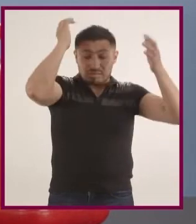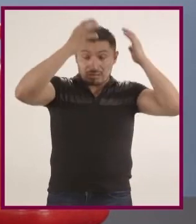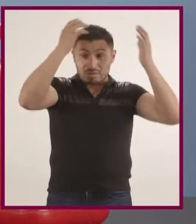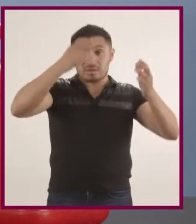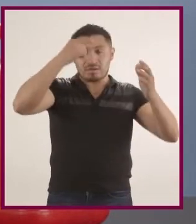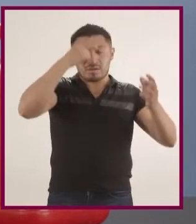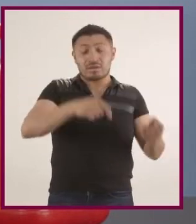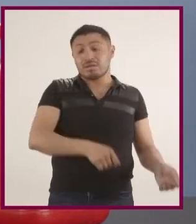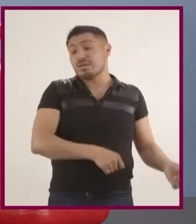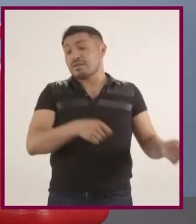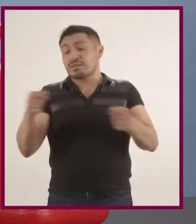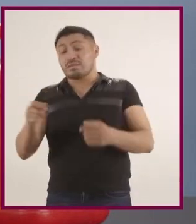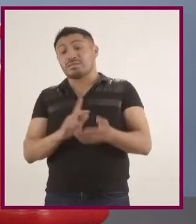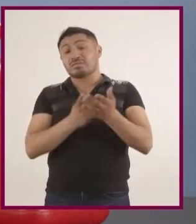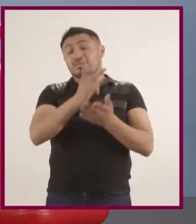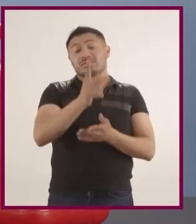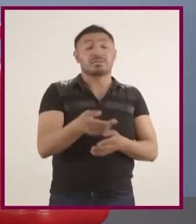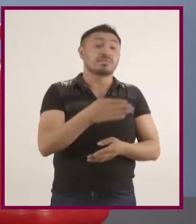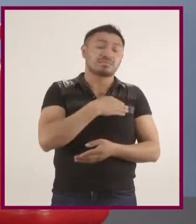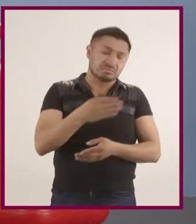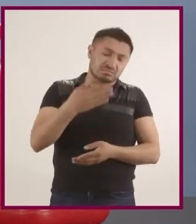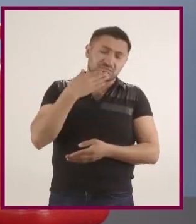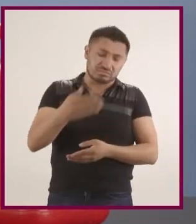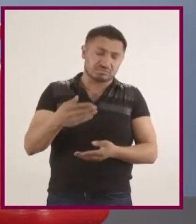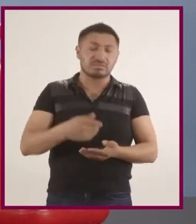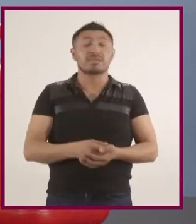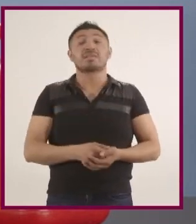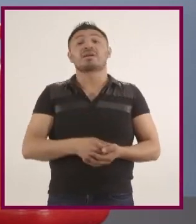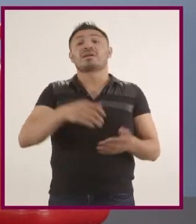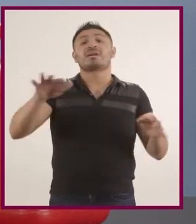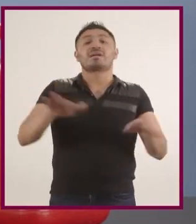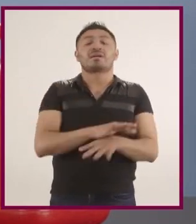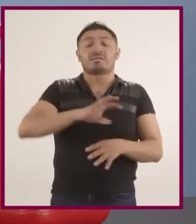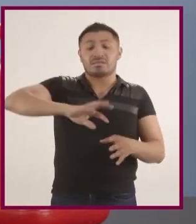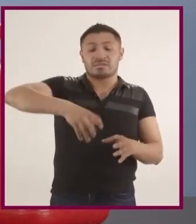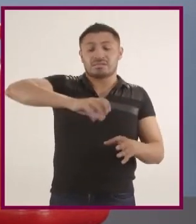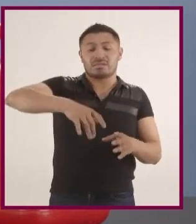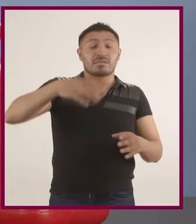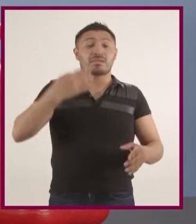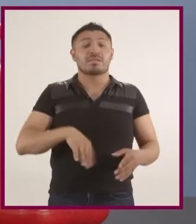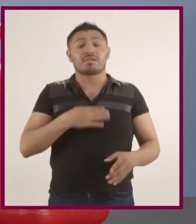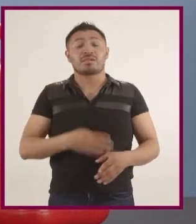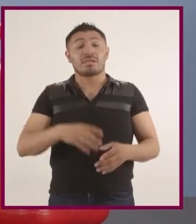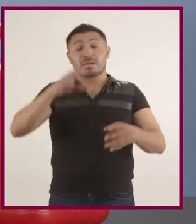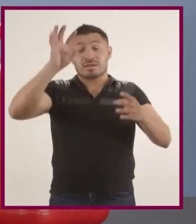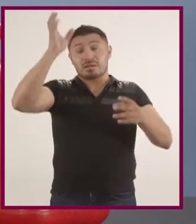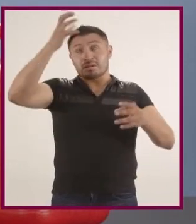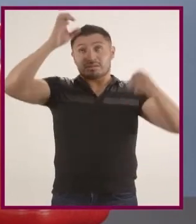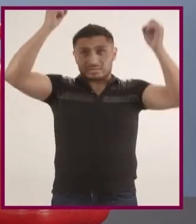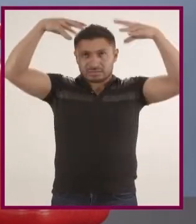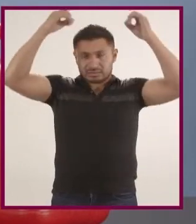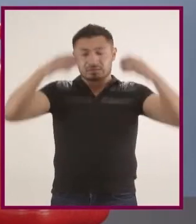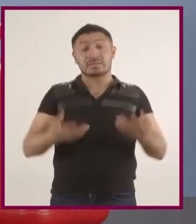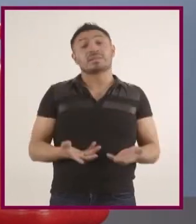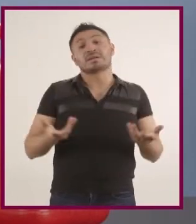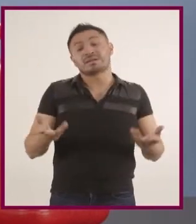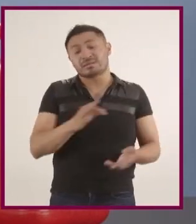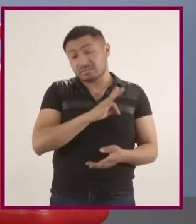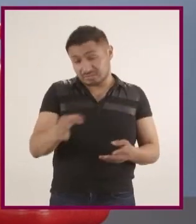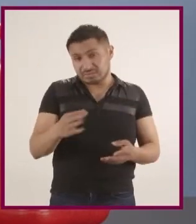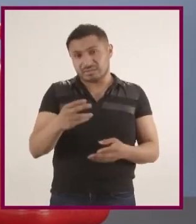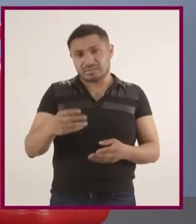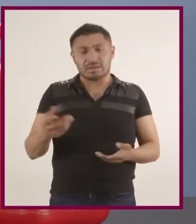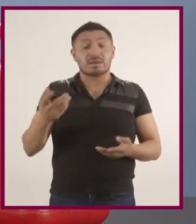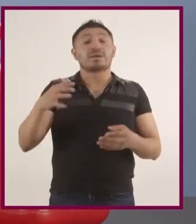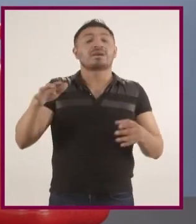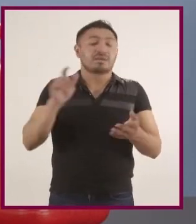usarla para riego de plantas Ojalá el escusado cambiar grifos y excusados y regaderas por ahorradores de agua y de bajo flujo y